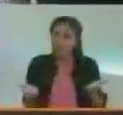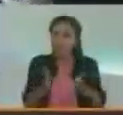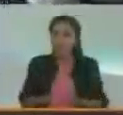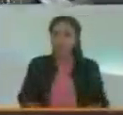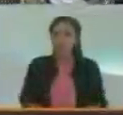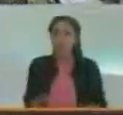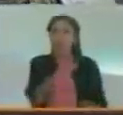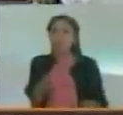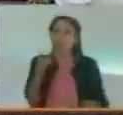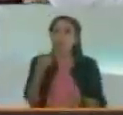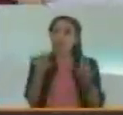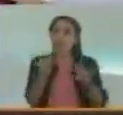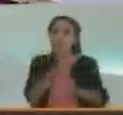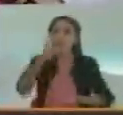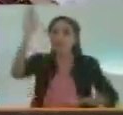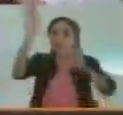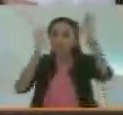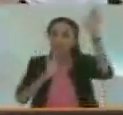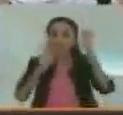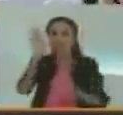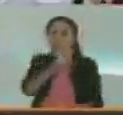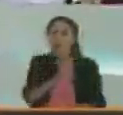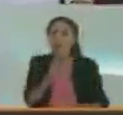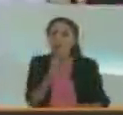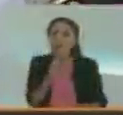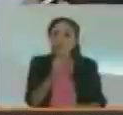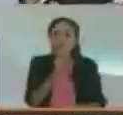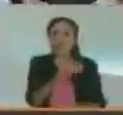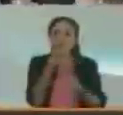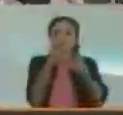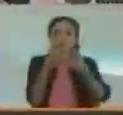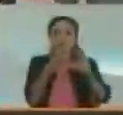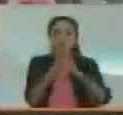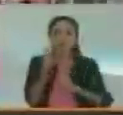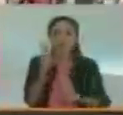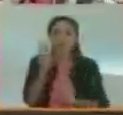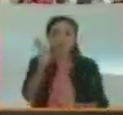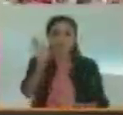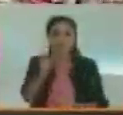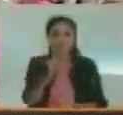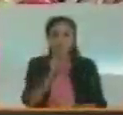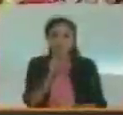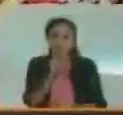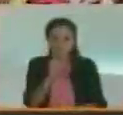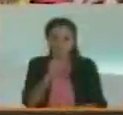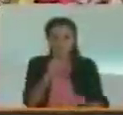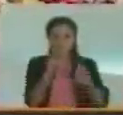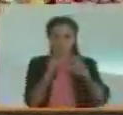Levanten la mano los que tienen carné de la patria.